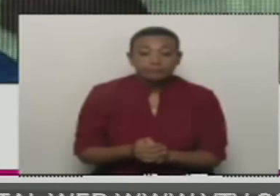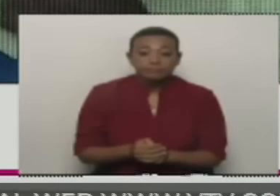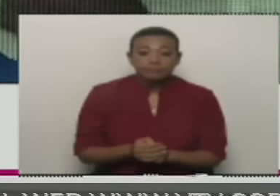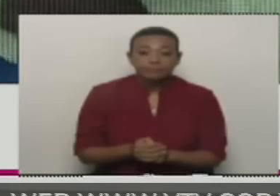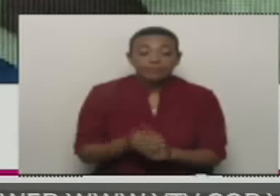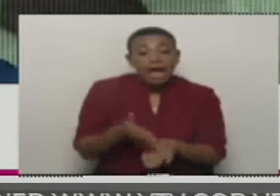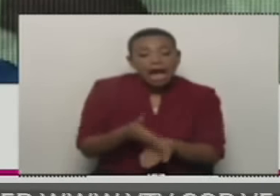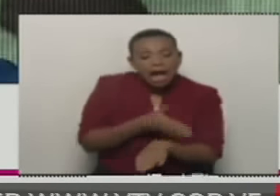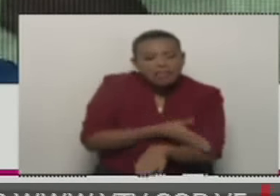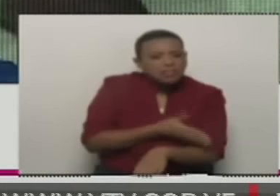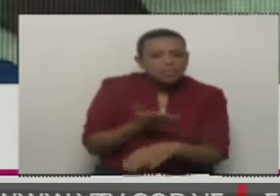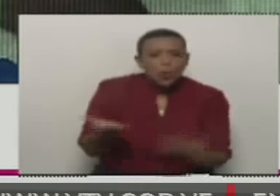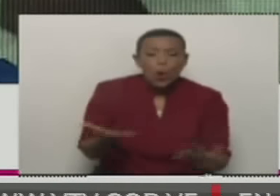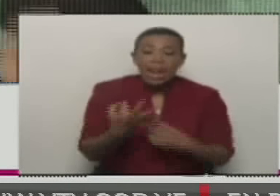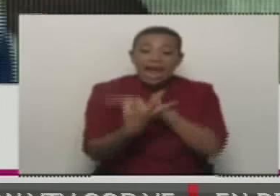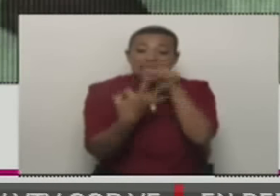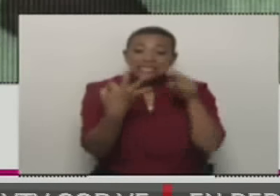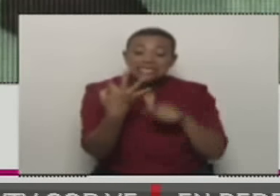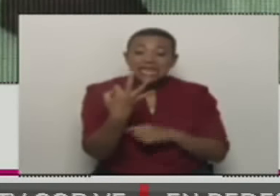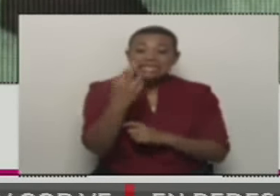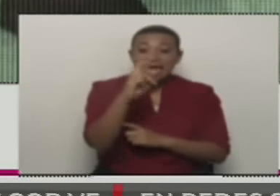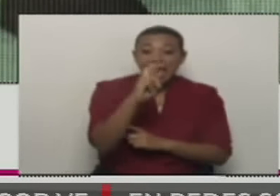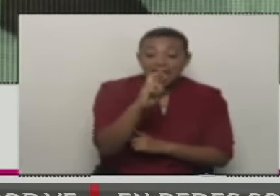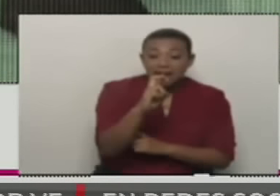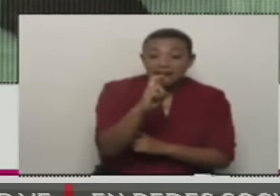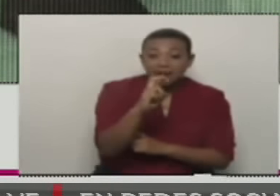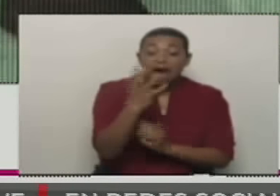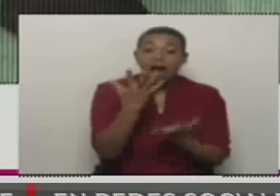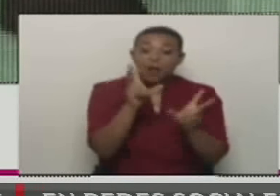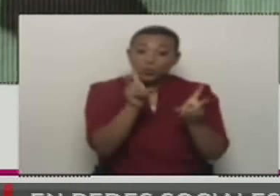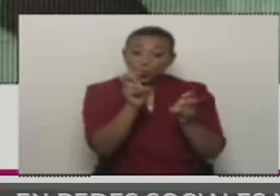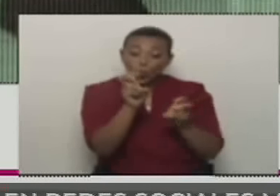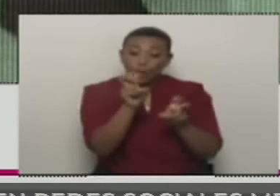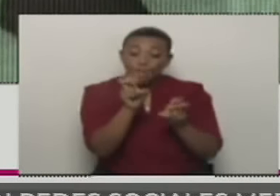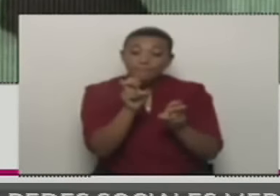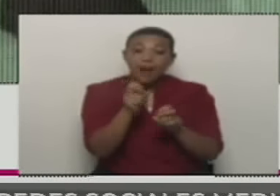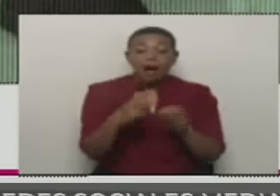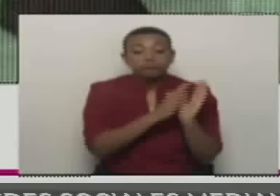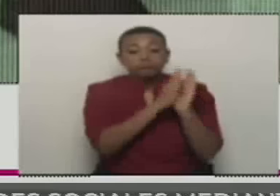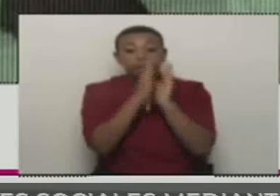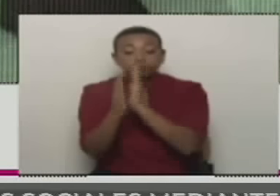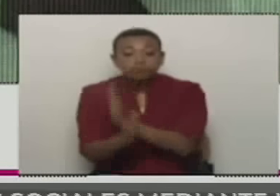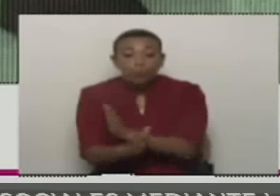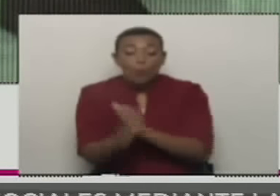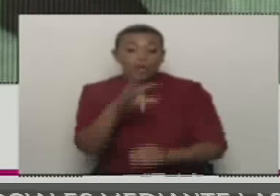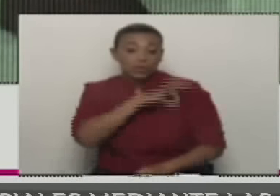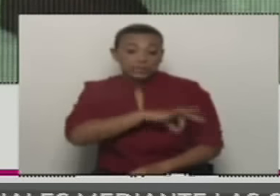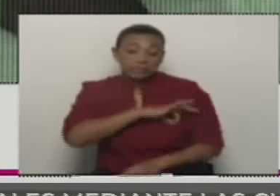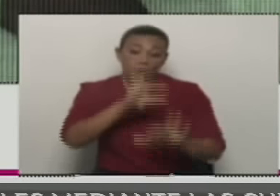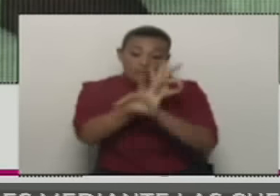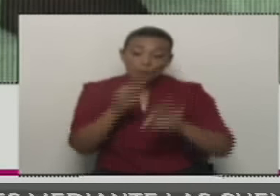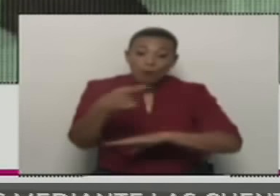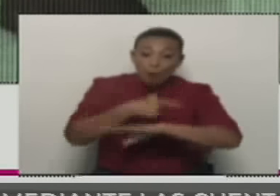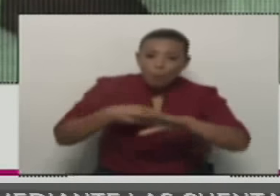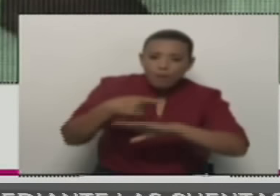Antes fue las 3R.net, ahora es la nueva época de transición al socialismo